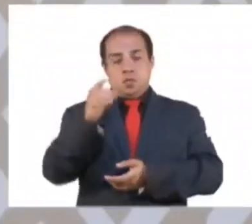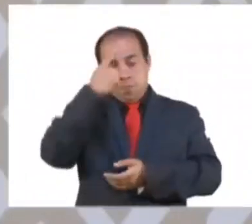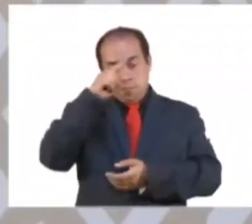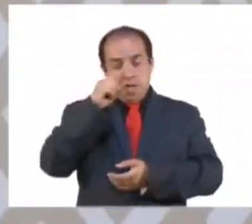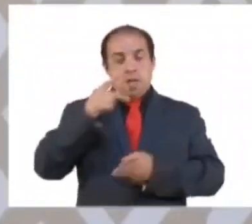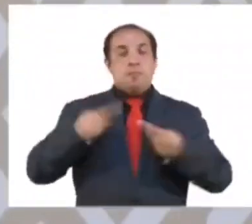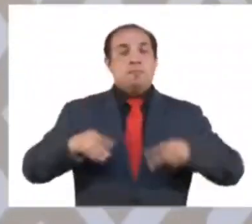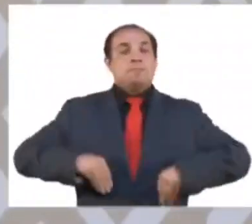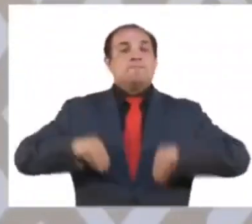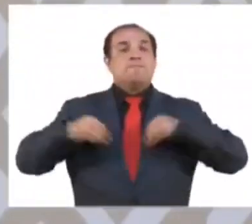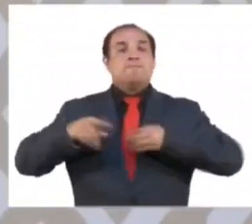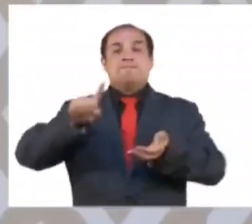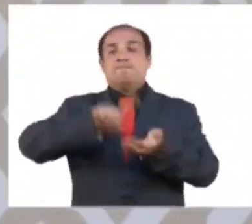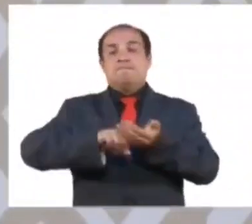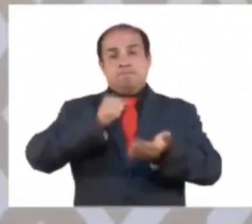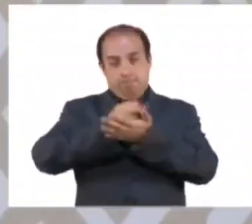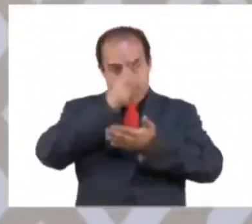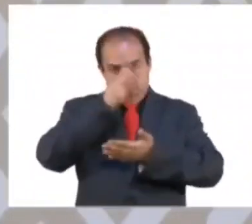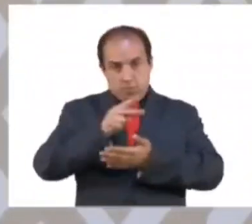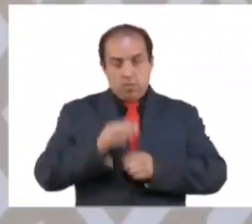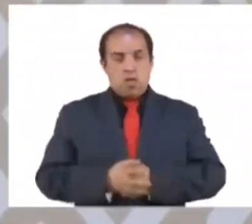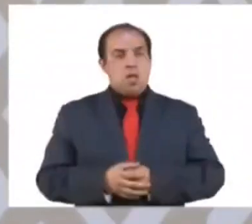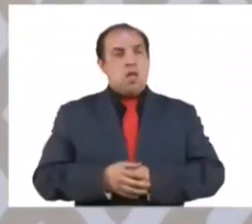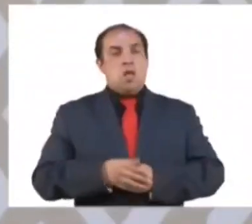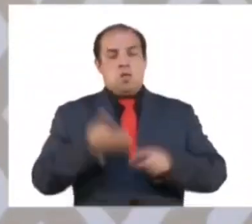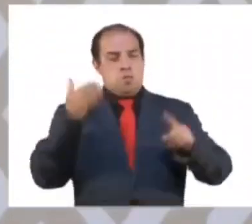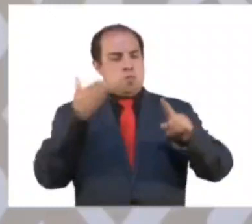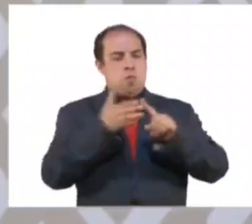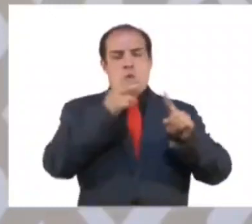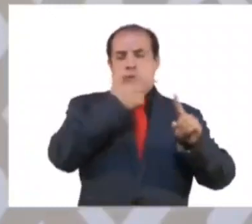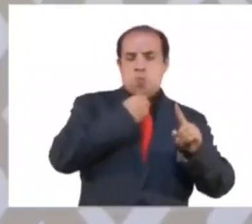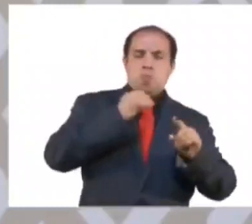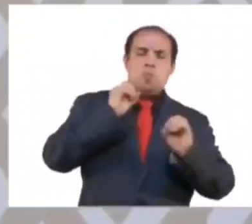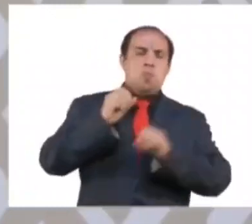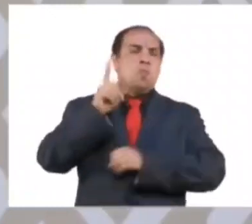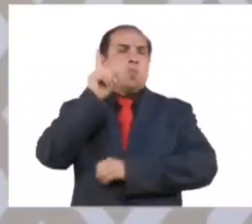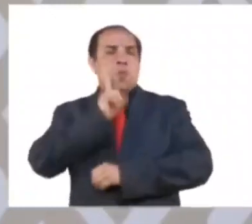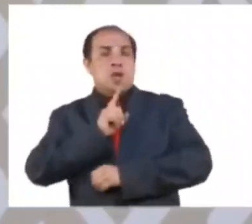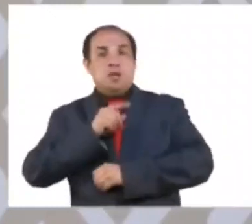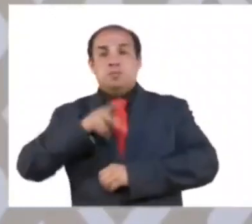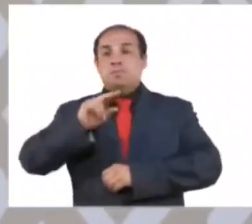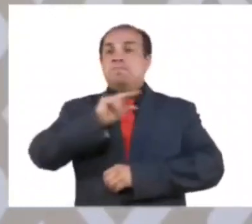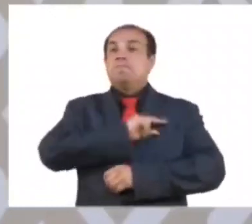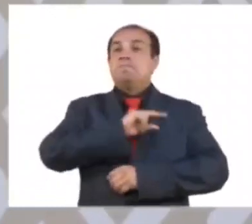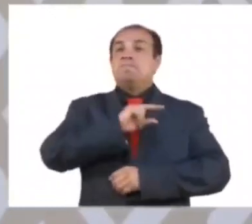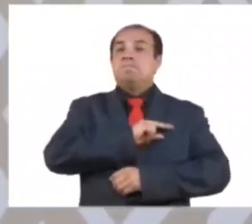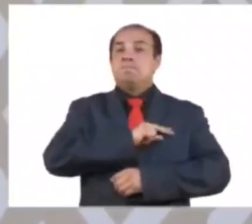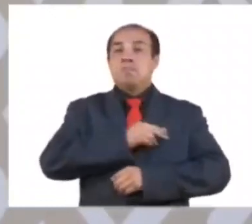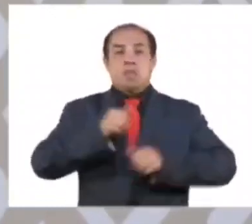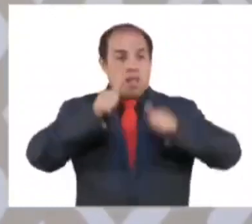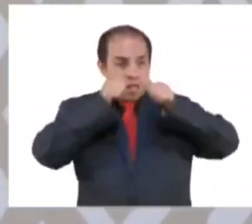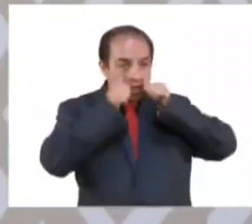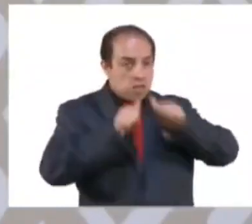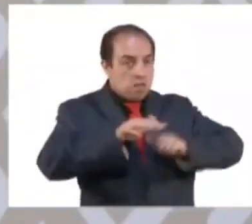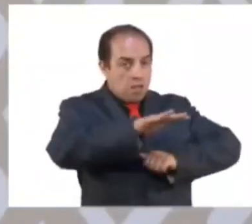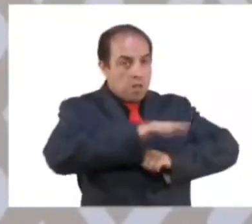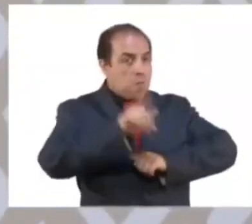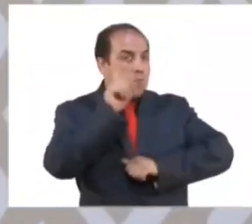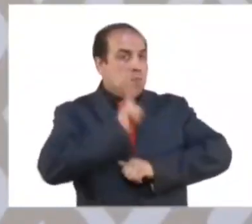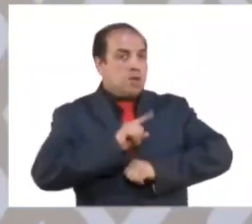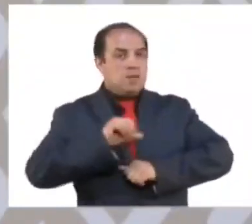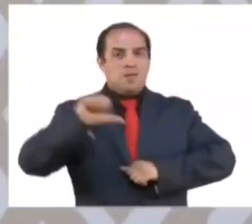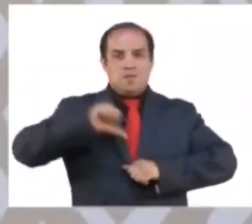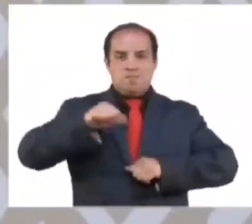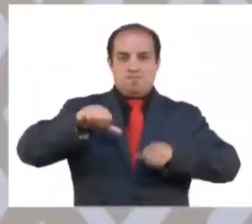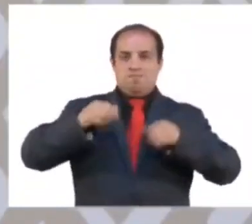de la Ciudad de México, para sus hombres y sus mujeres, pero especialmente para sus mujeres, como aquí lo